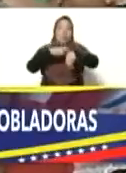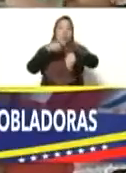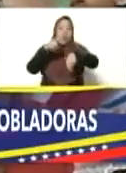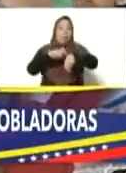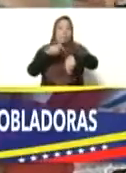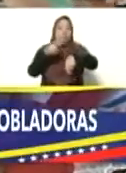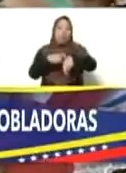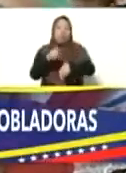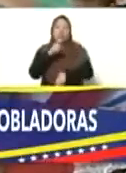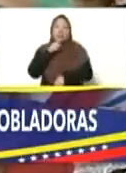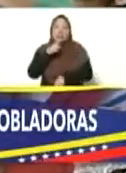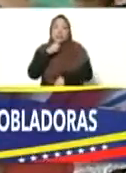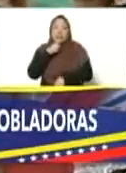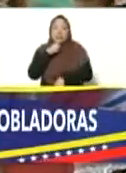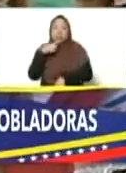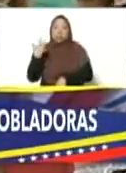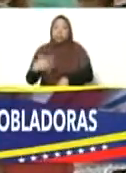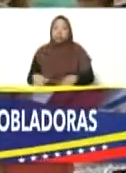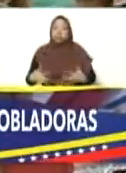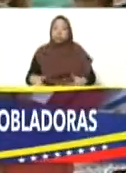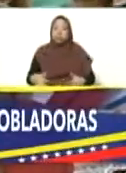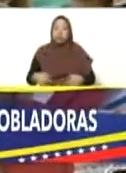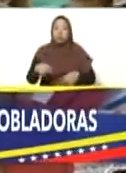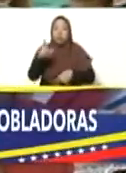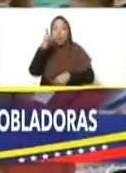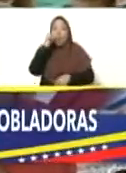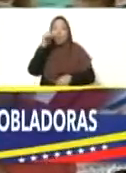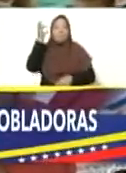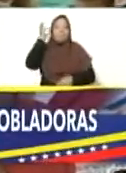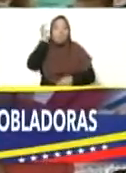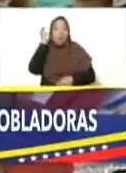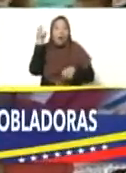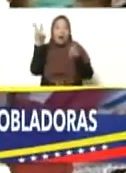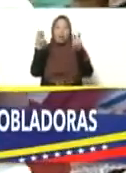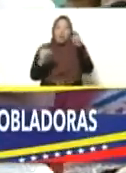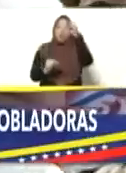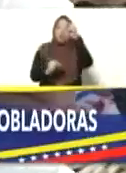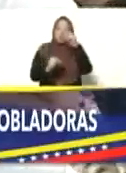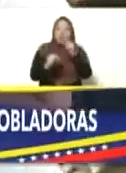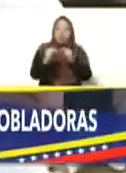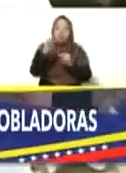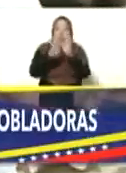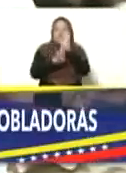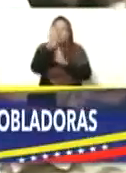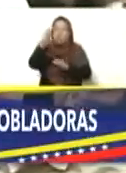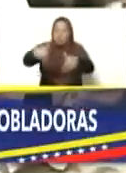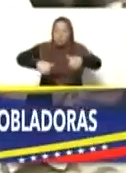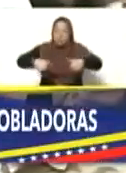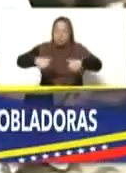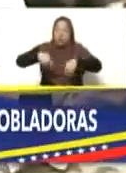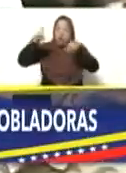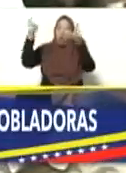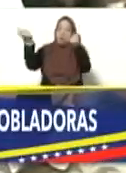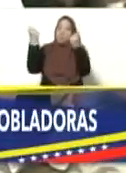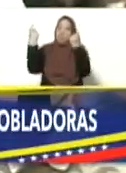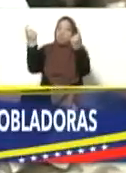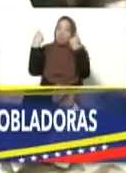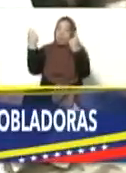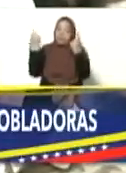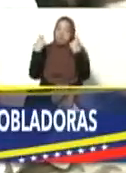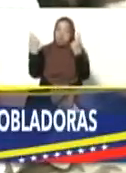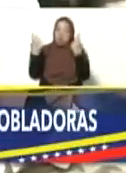para construir esa ese hombre y esa mujer nueva hoy 21 de